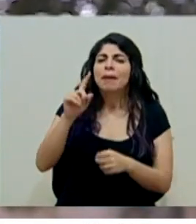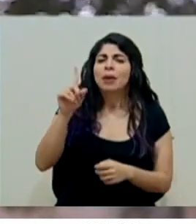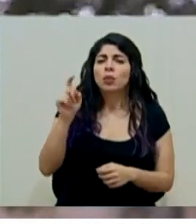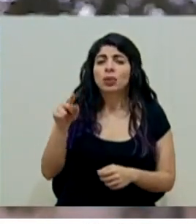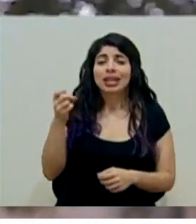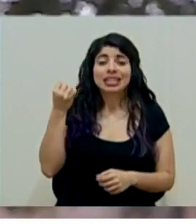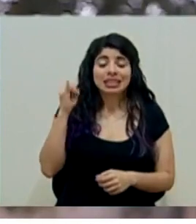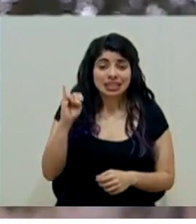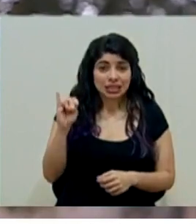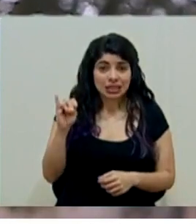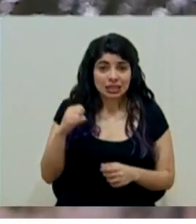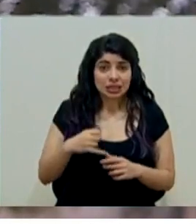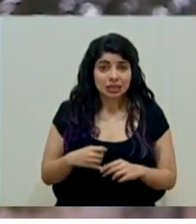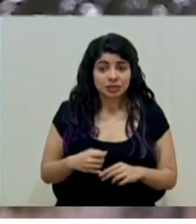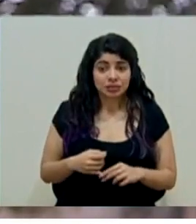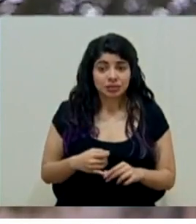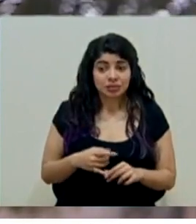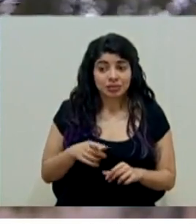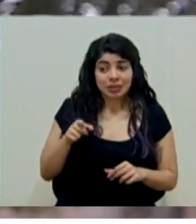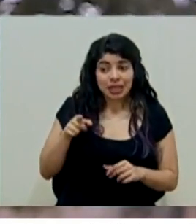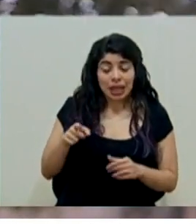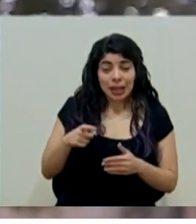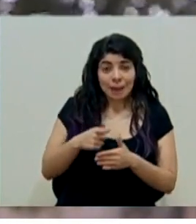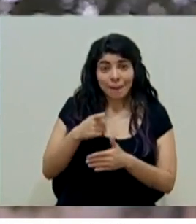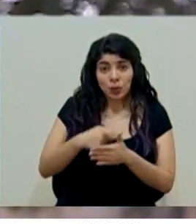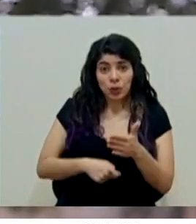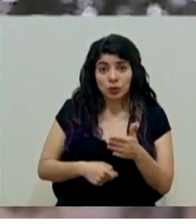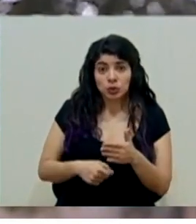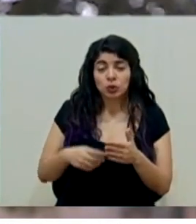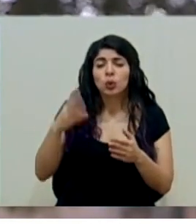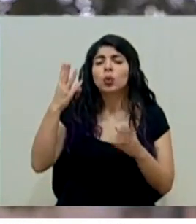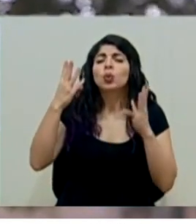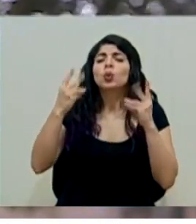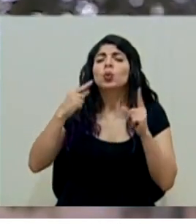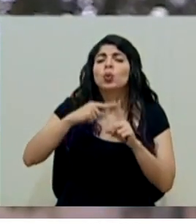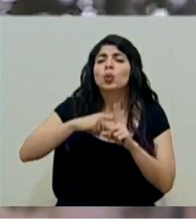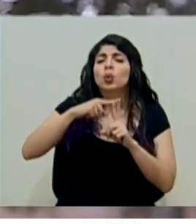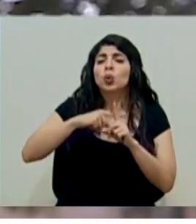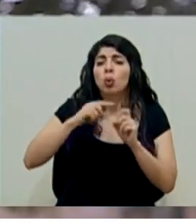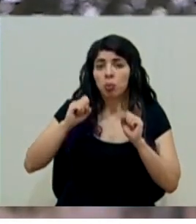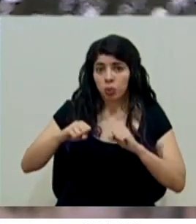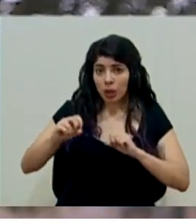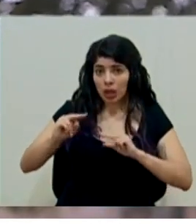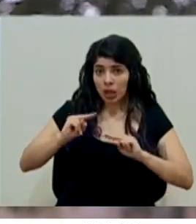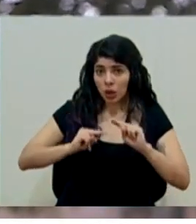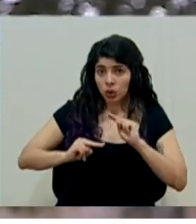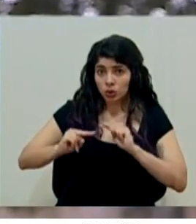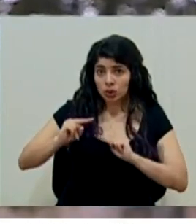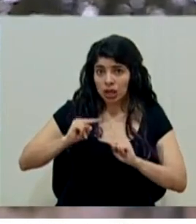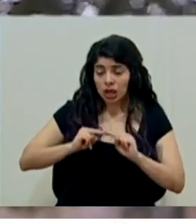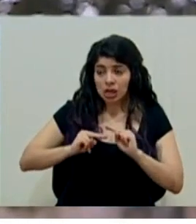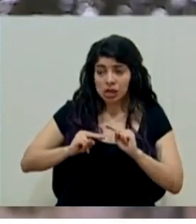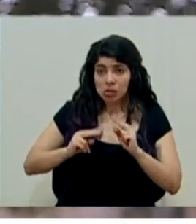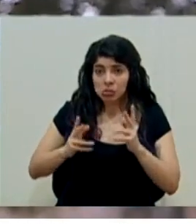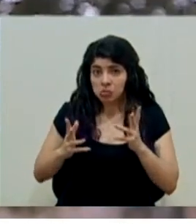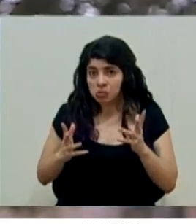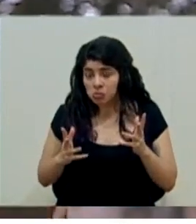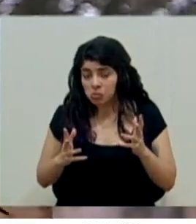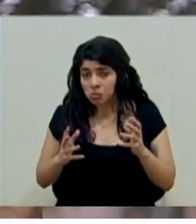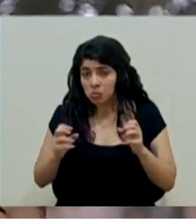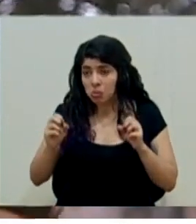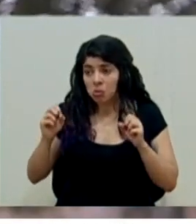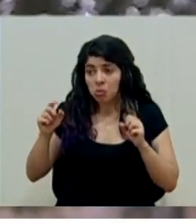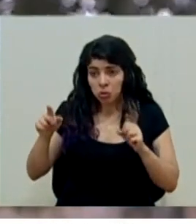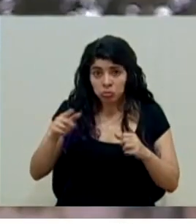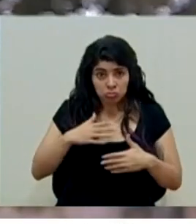consultarle si este impuesto, hasta qué punto es negociable, si se está, no sé, si se